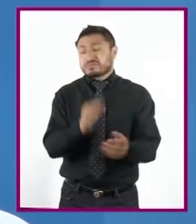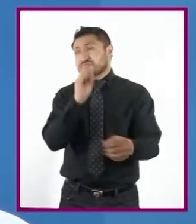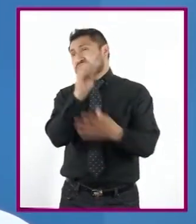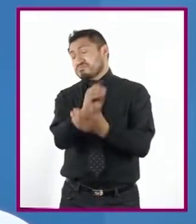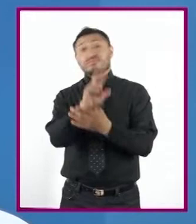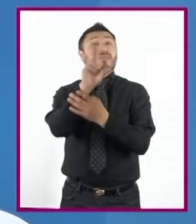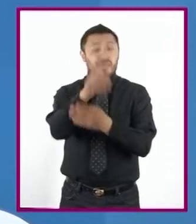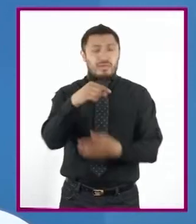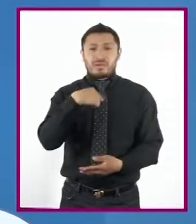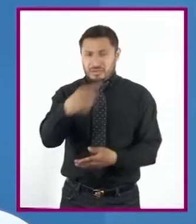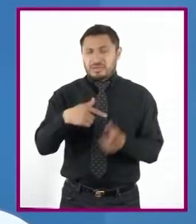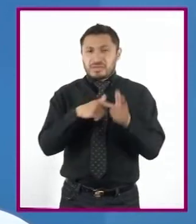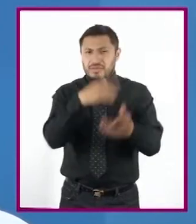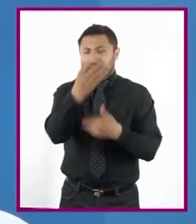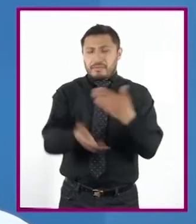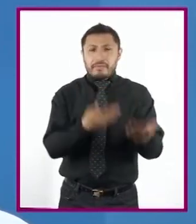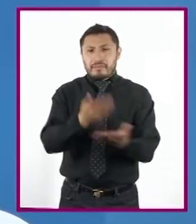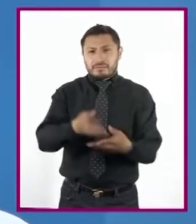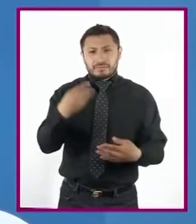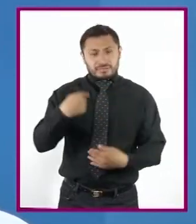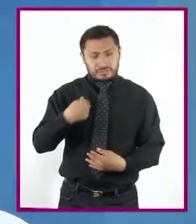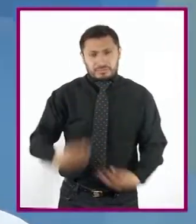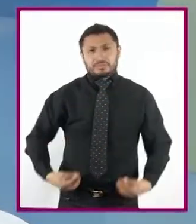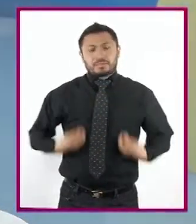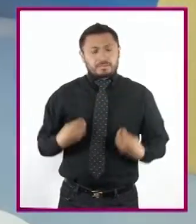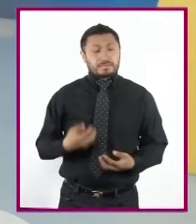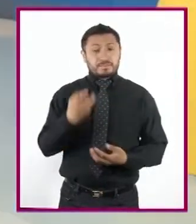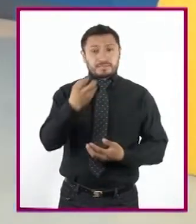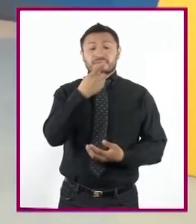país mientras viva, añadió.